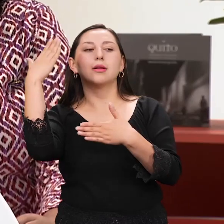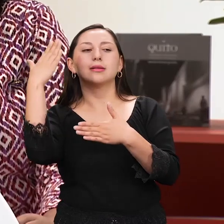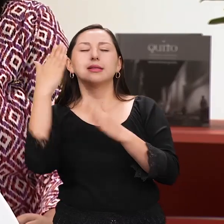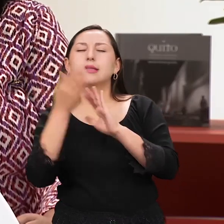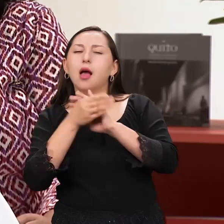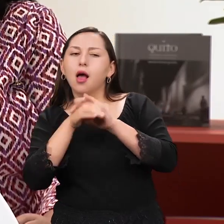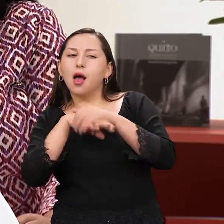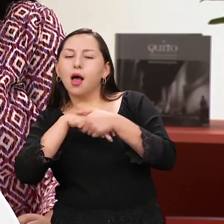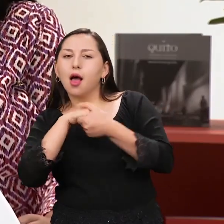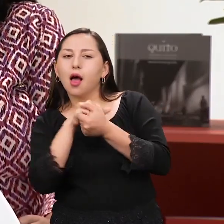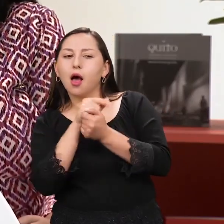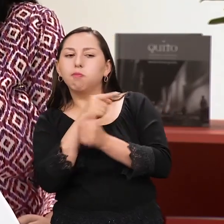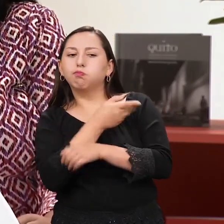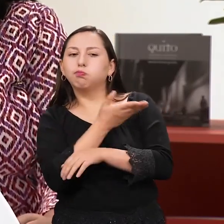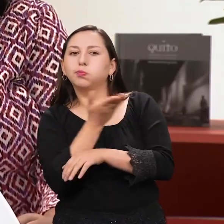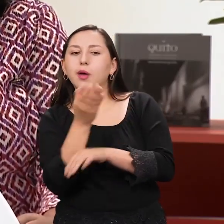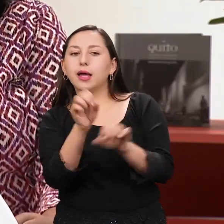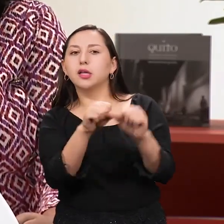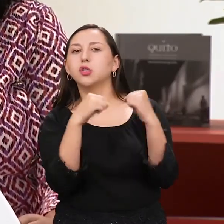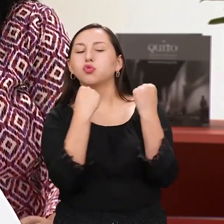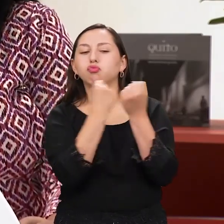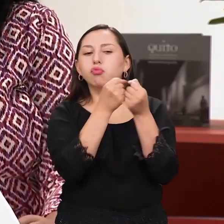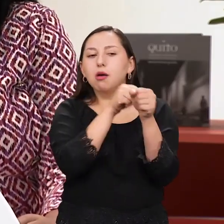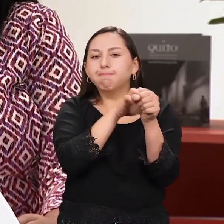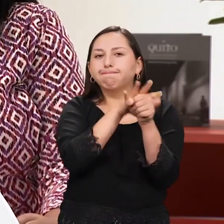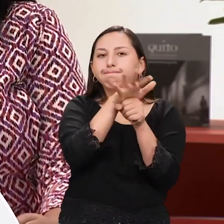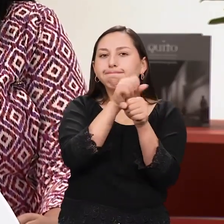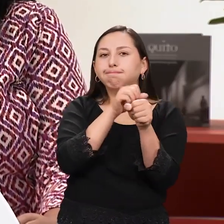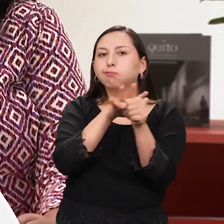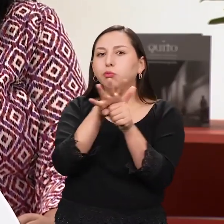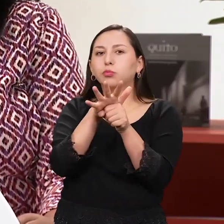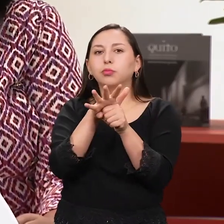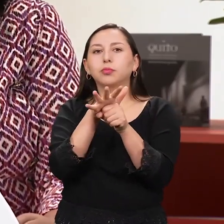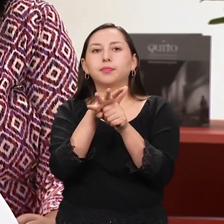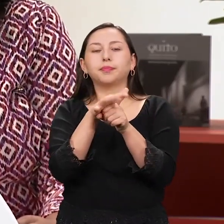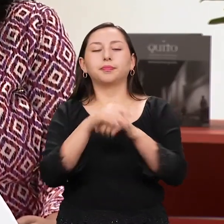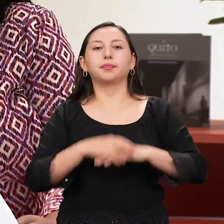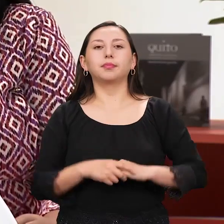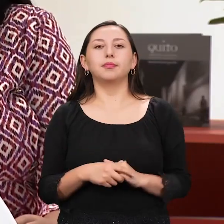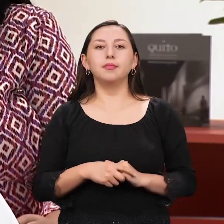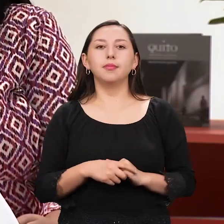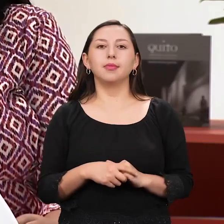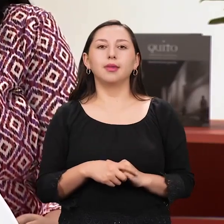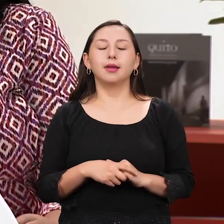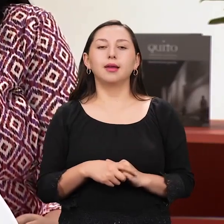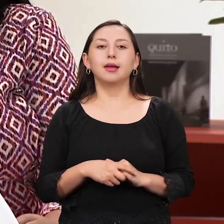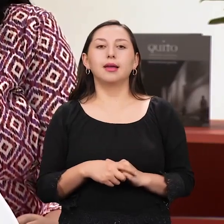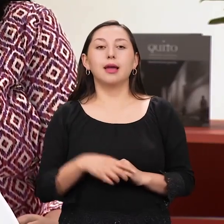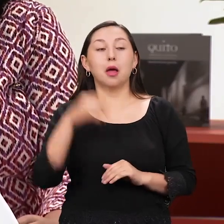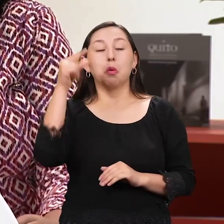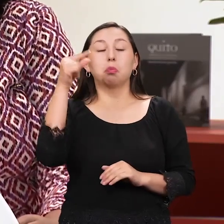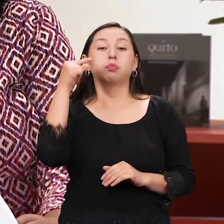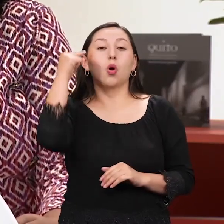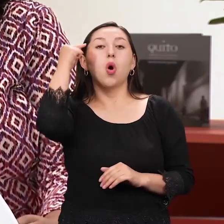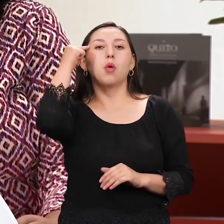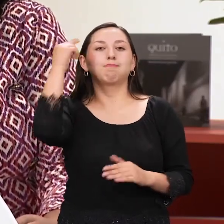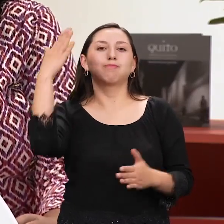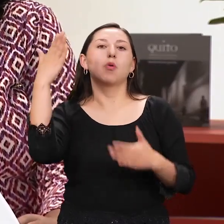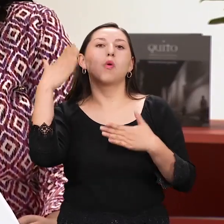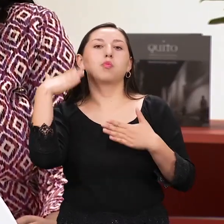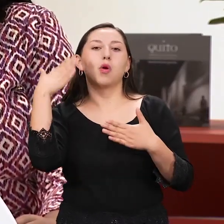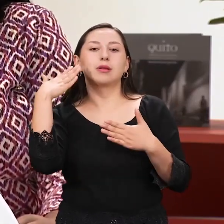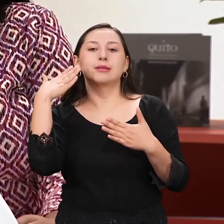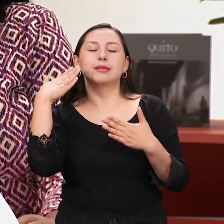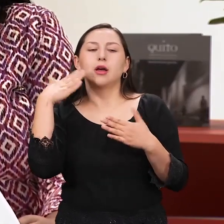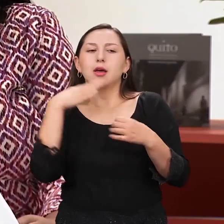para poner en marcha toda una serie de performance y también de teatralización de la misma política que les permite